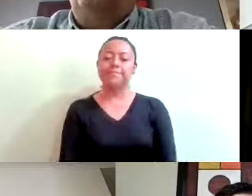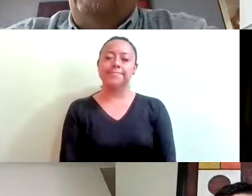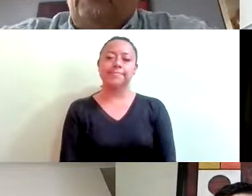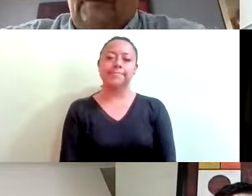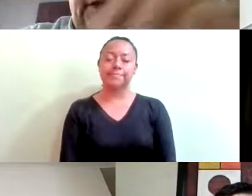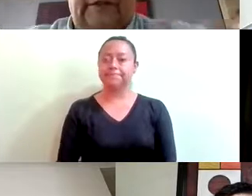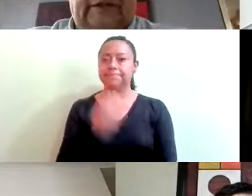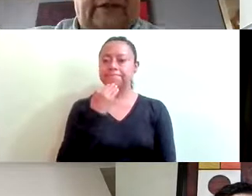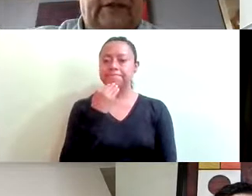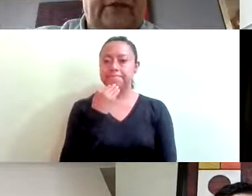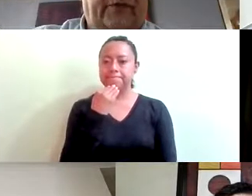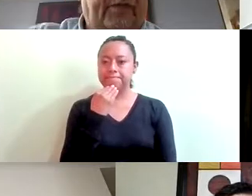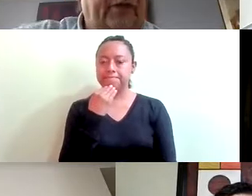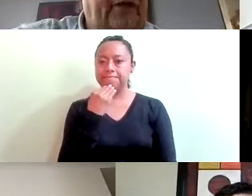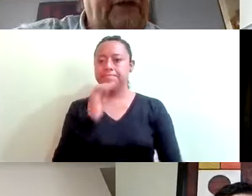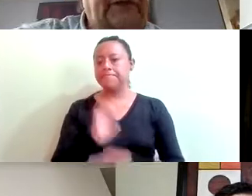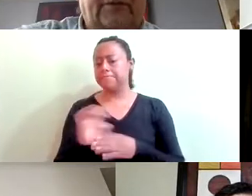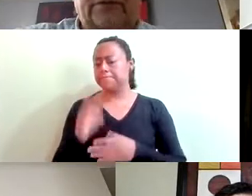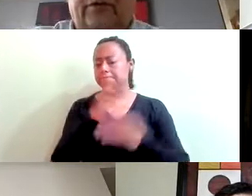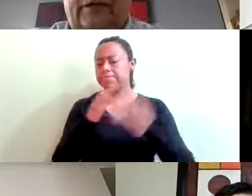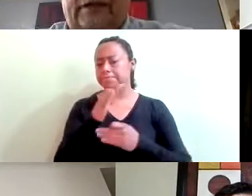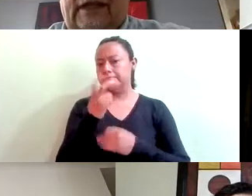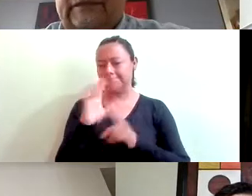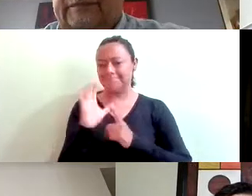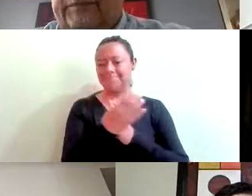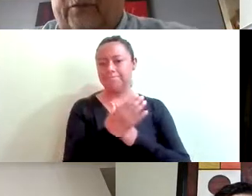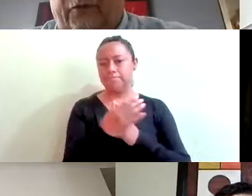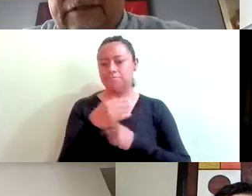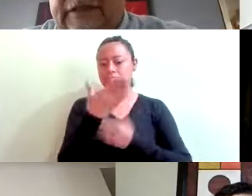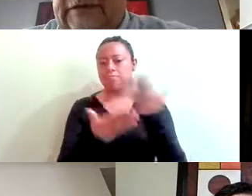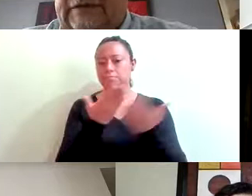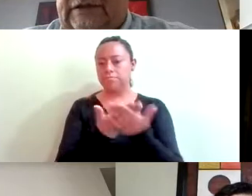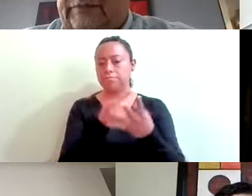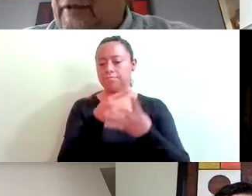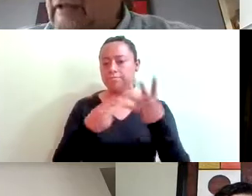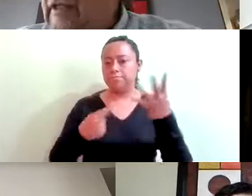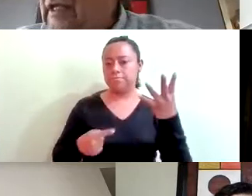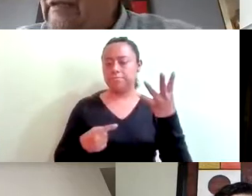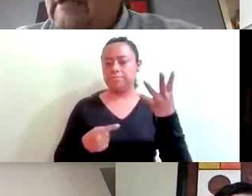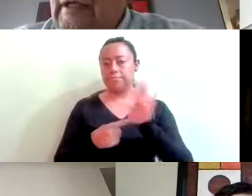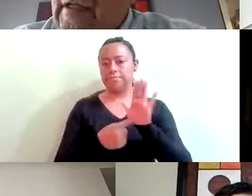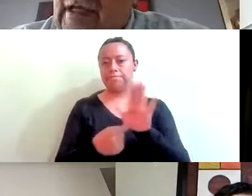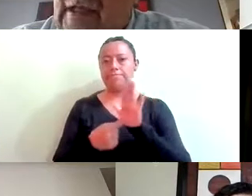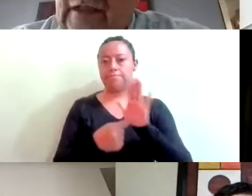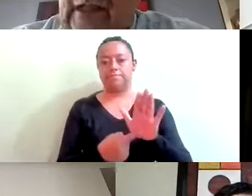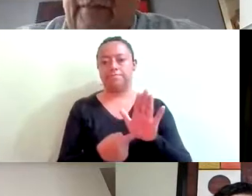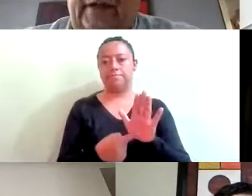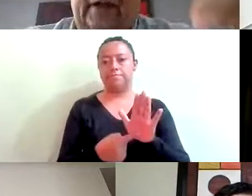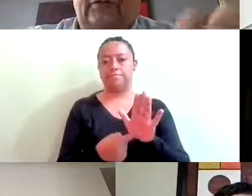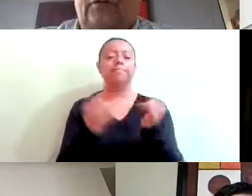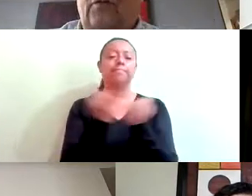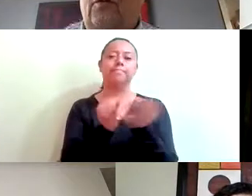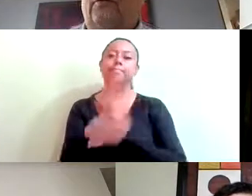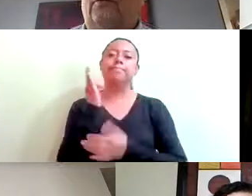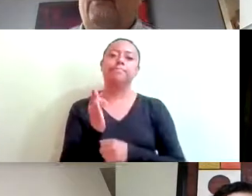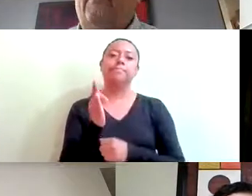Muy bien, pues se tiene por aprobado en esta comisión las propuestas presentadas y el dictamen en